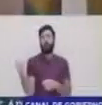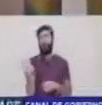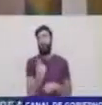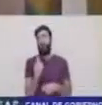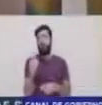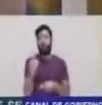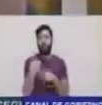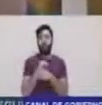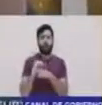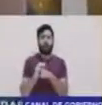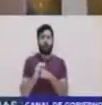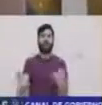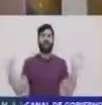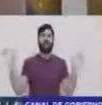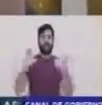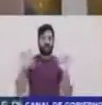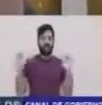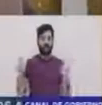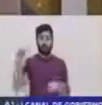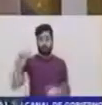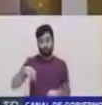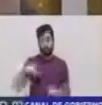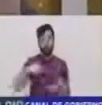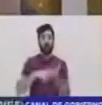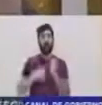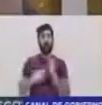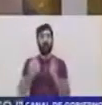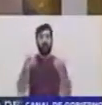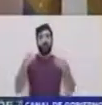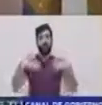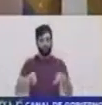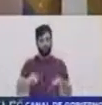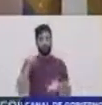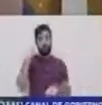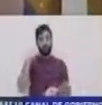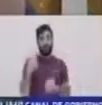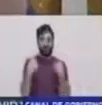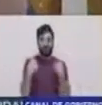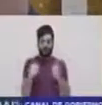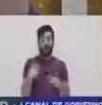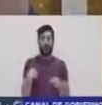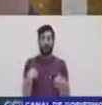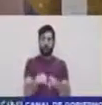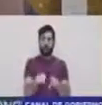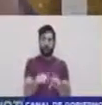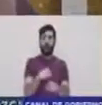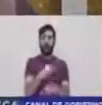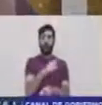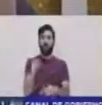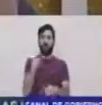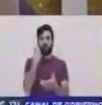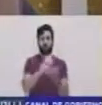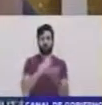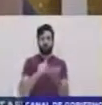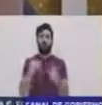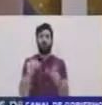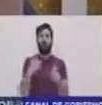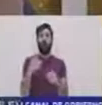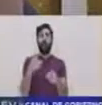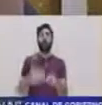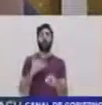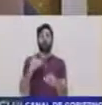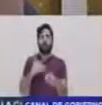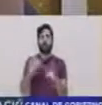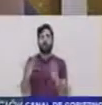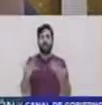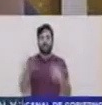ejercicios. Exacto, y esta de verdad que es una buena oportunidad para hacerlo, porque un ejemplo de expresión escrita podría ser que